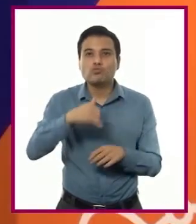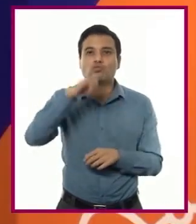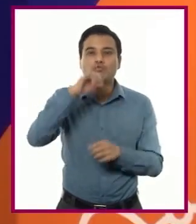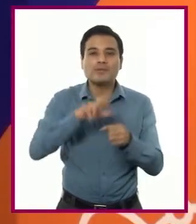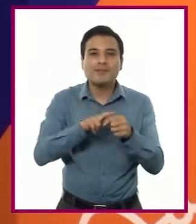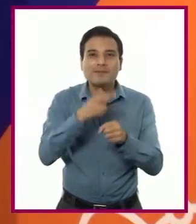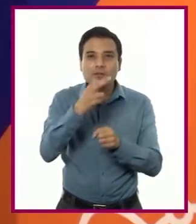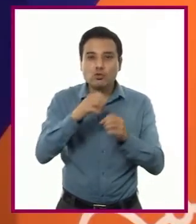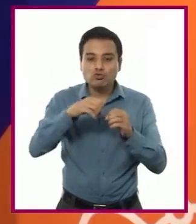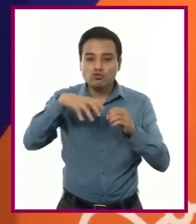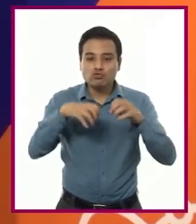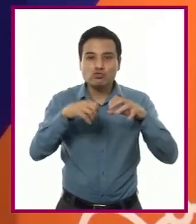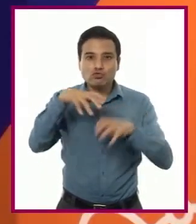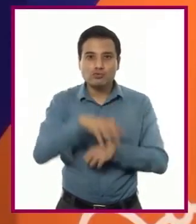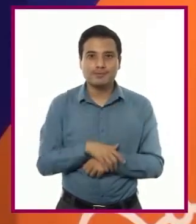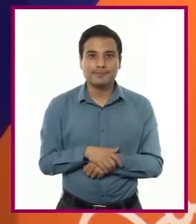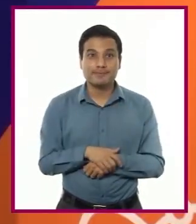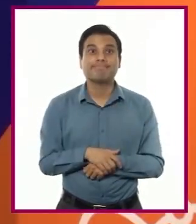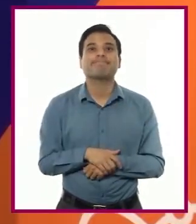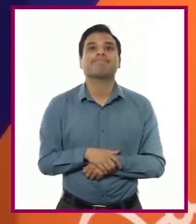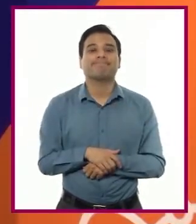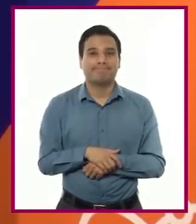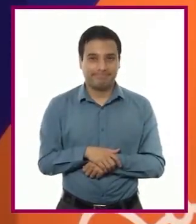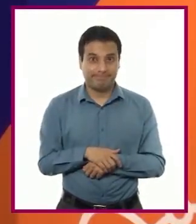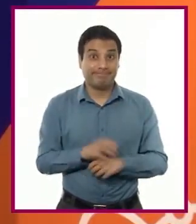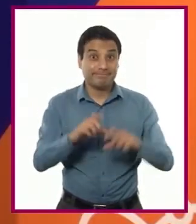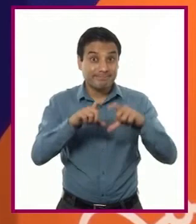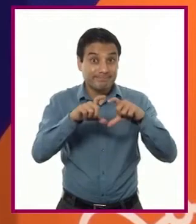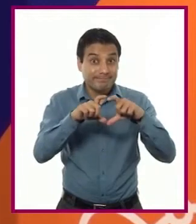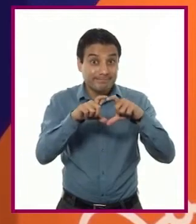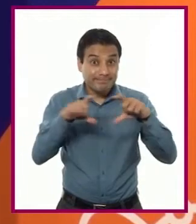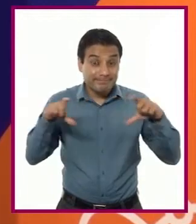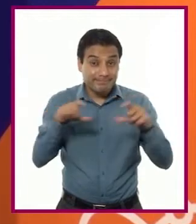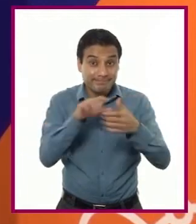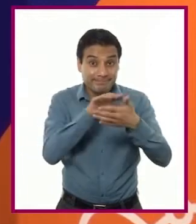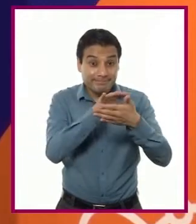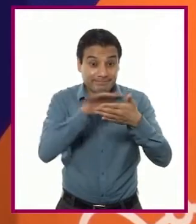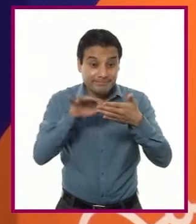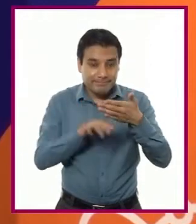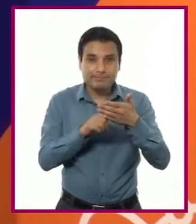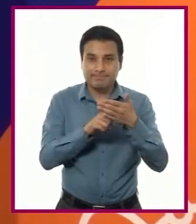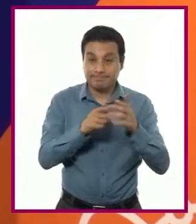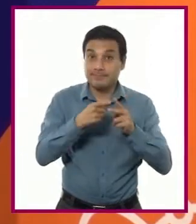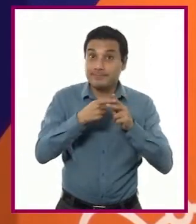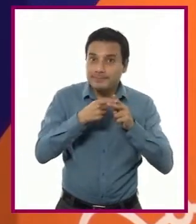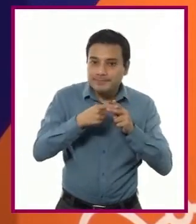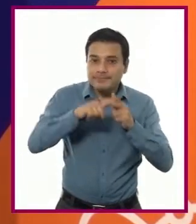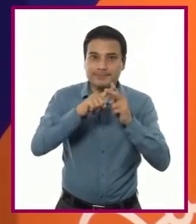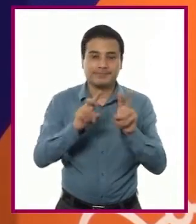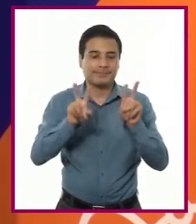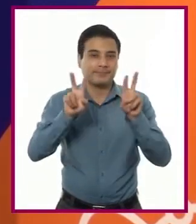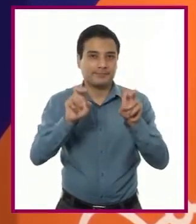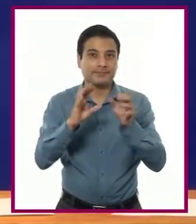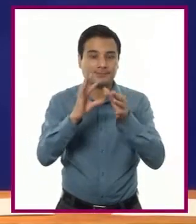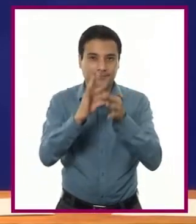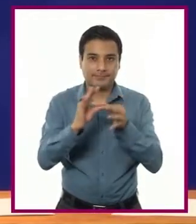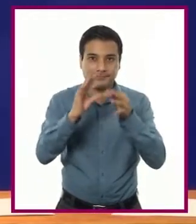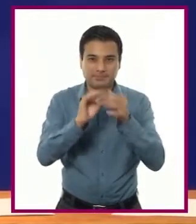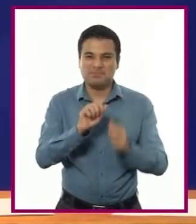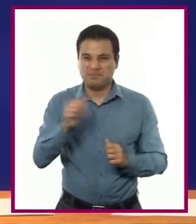bien. Efectivamente, el párrafo que leíste nos está dando introducción al tema. Observa las